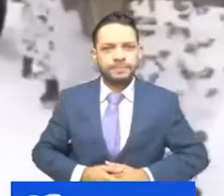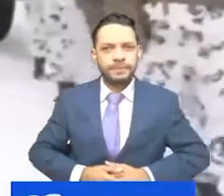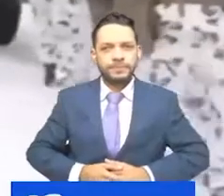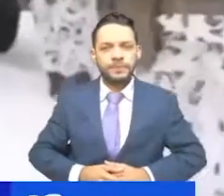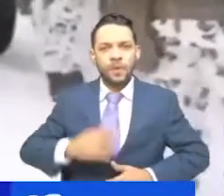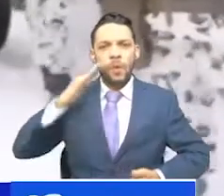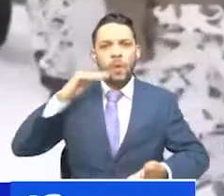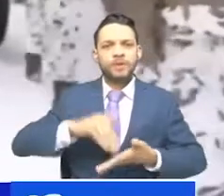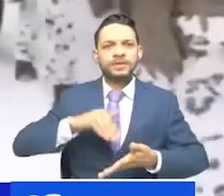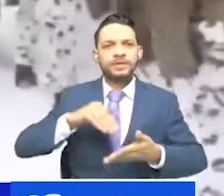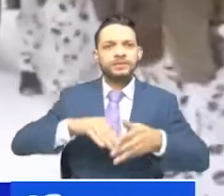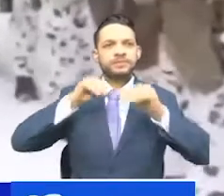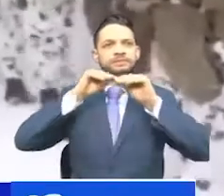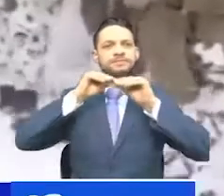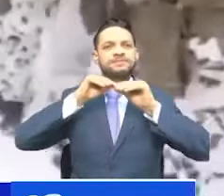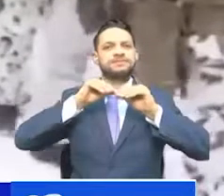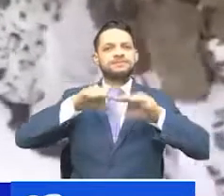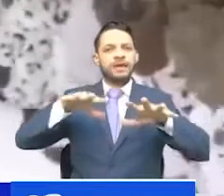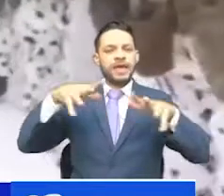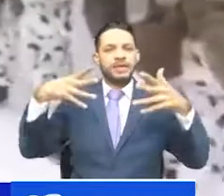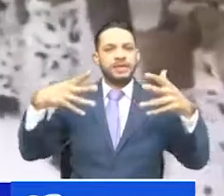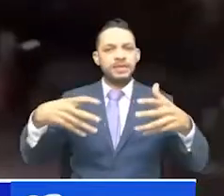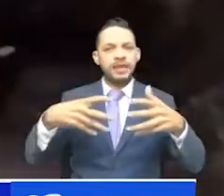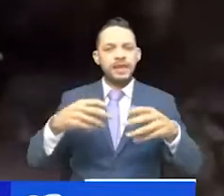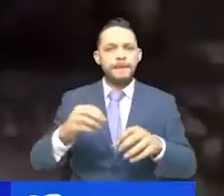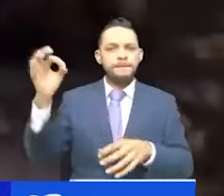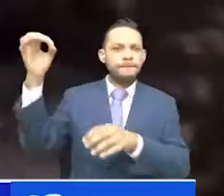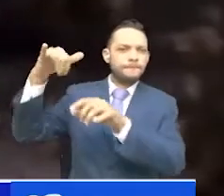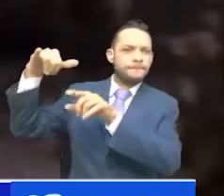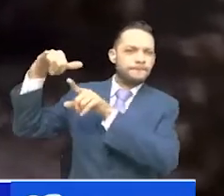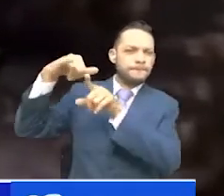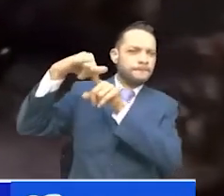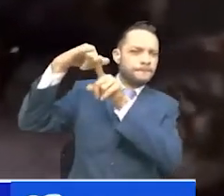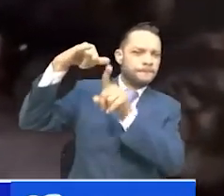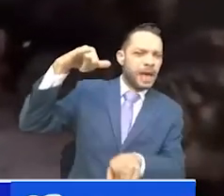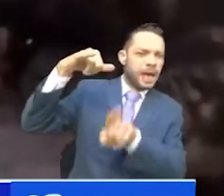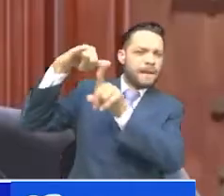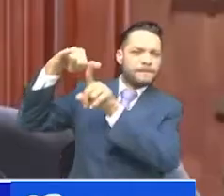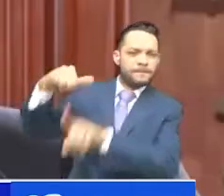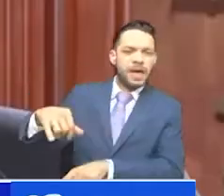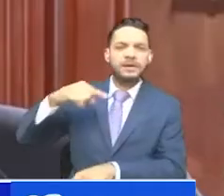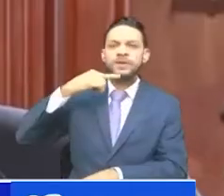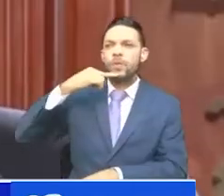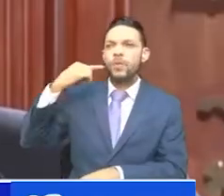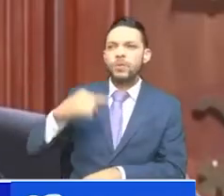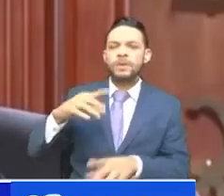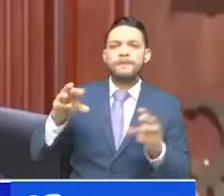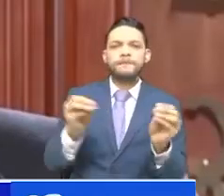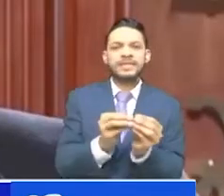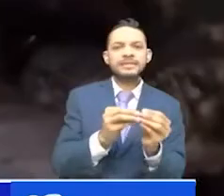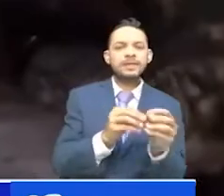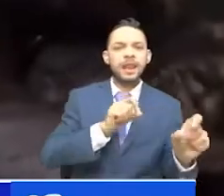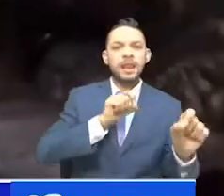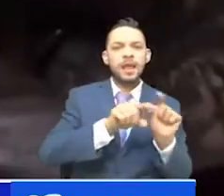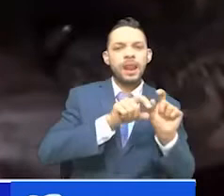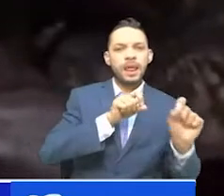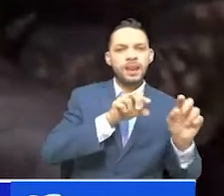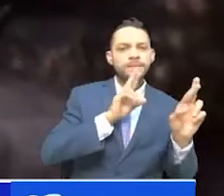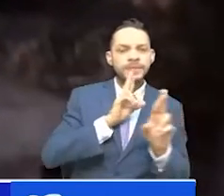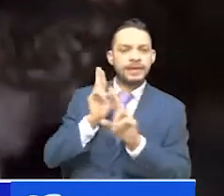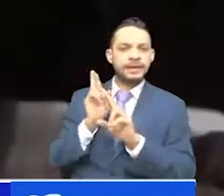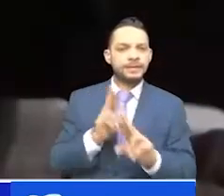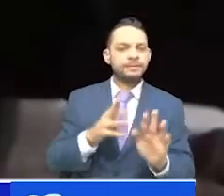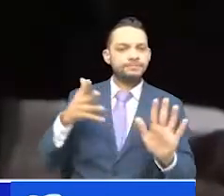Vuelve a ventilarse la amenaza nuclear. Hoy el canciller de Asuntos Exteriores, Sergei Lavrov, en una entrevista concedida a un medio de